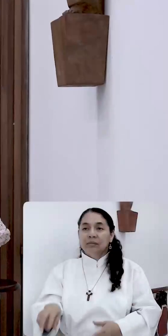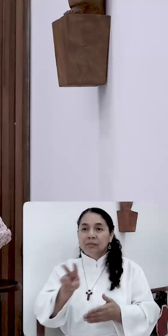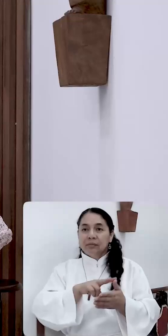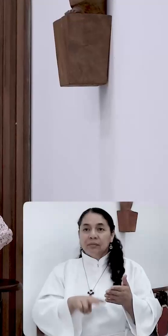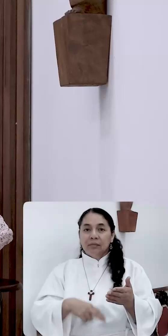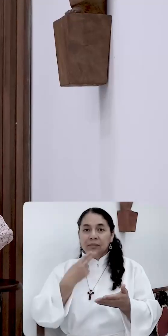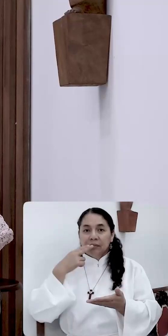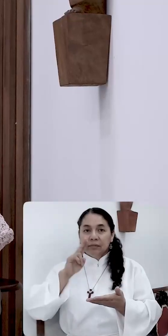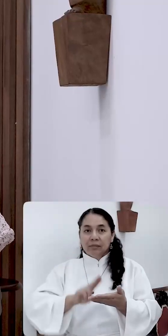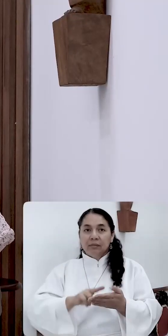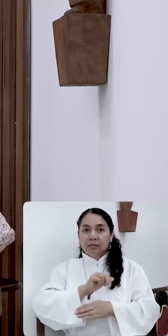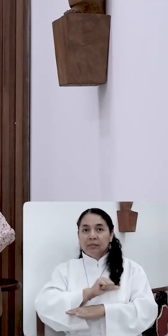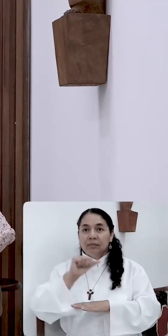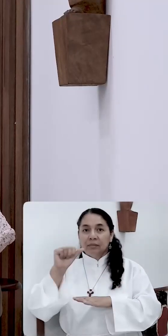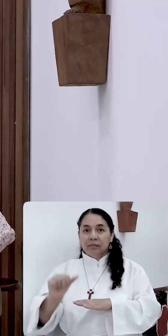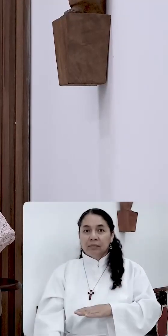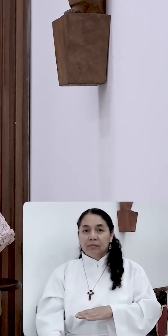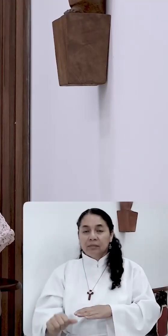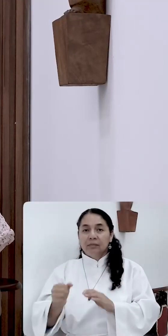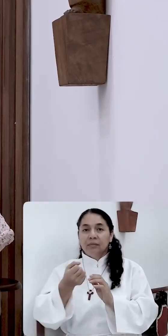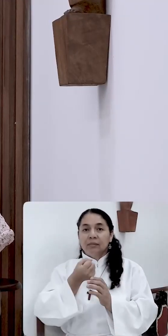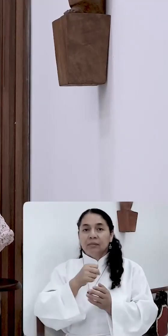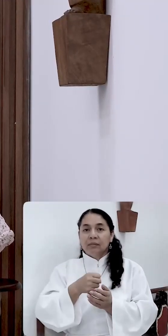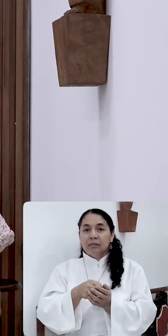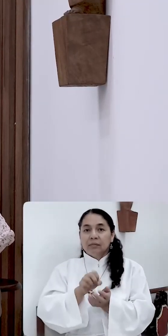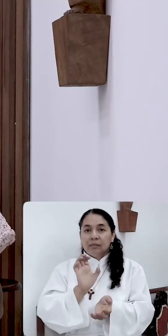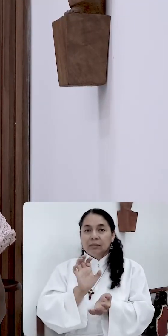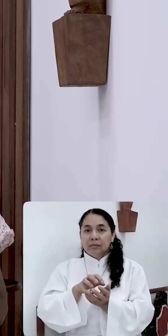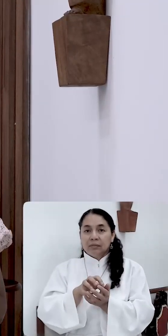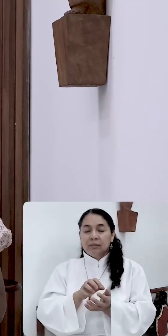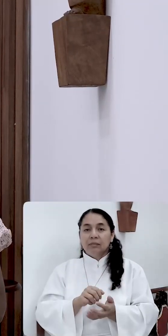Señor. Lectura de la carta del apóstol Santiago.